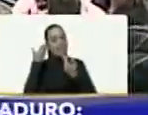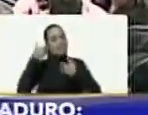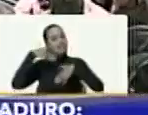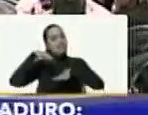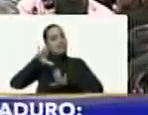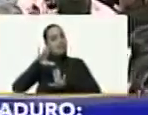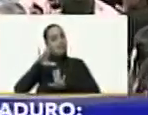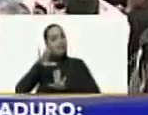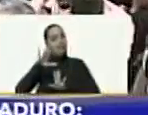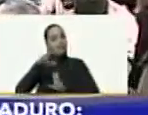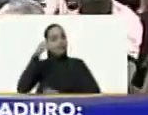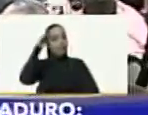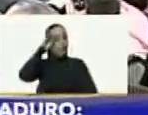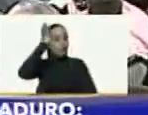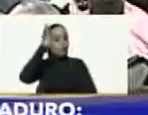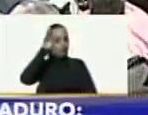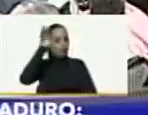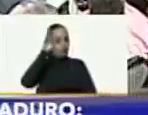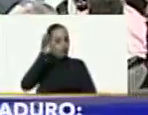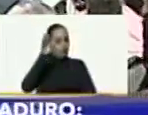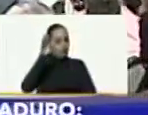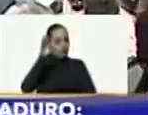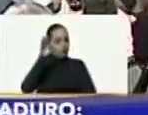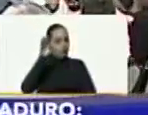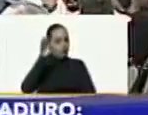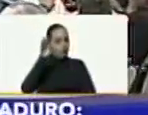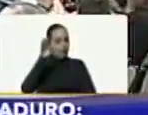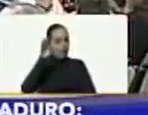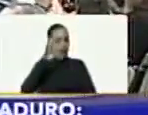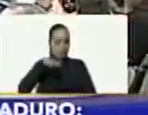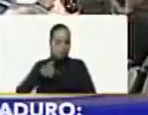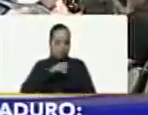parecen destinados por la providencia a